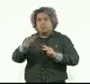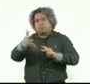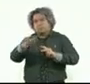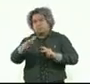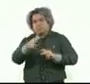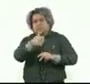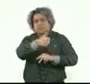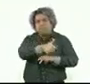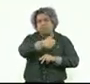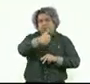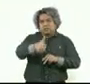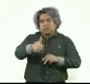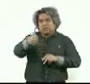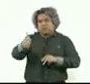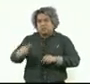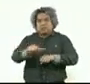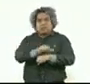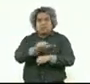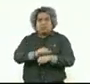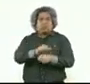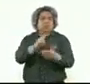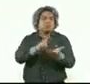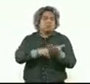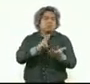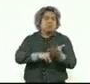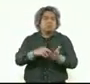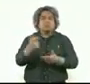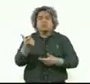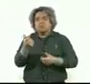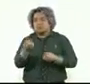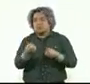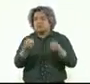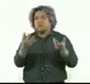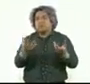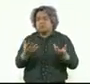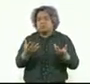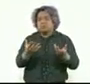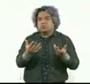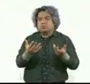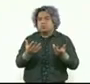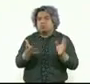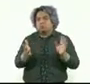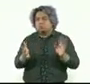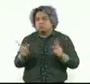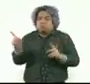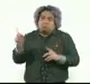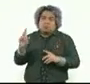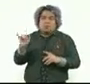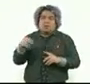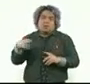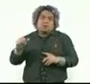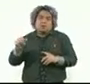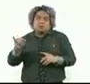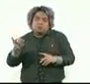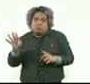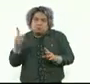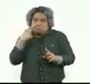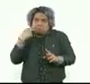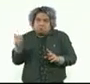del valor de cada una de las unidades? Le preguntamos al INSABI para que viene seguramente en el